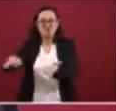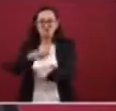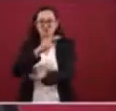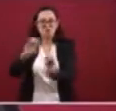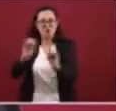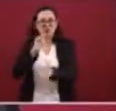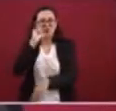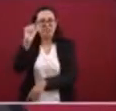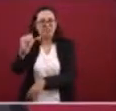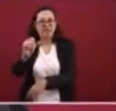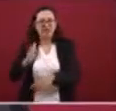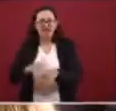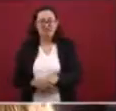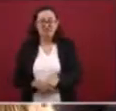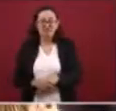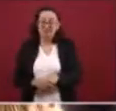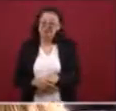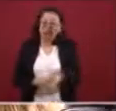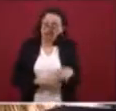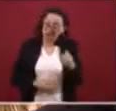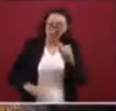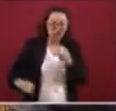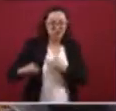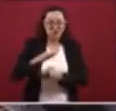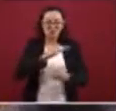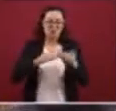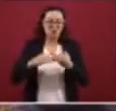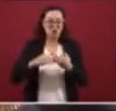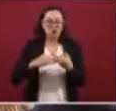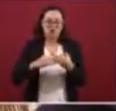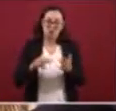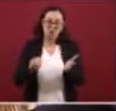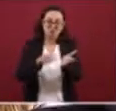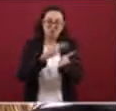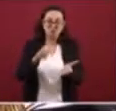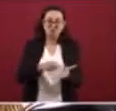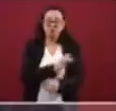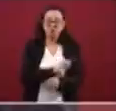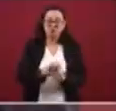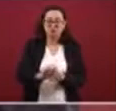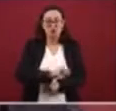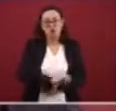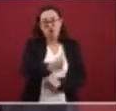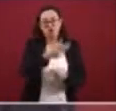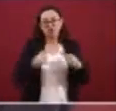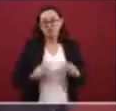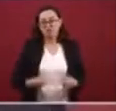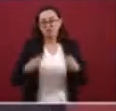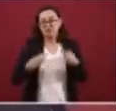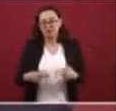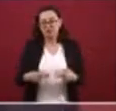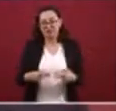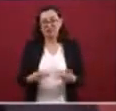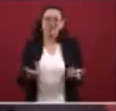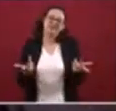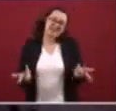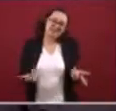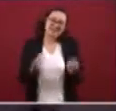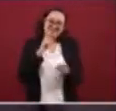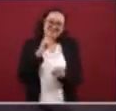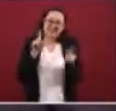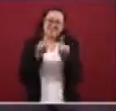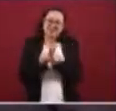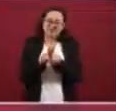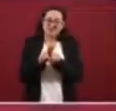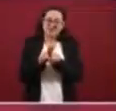Federal de Electricidad. Fueron funcionarios menores que también